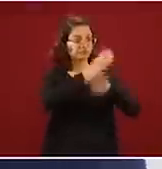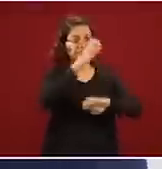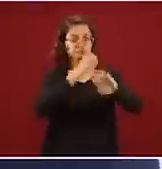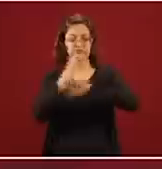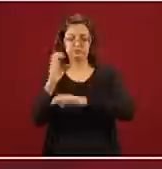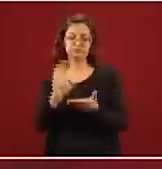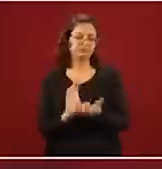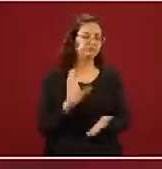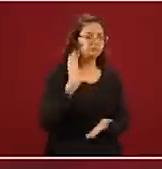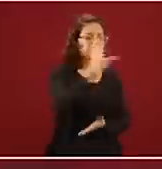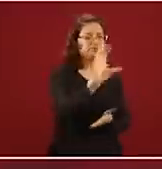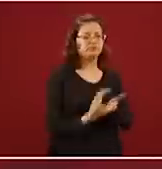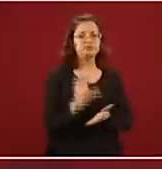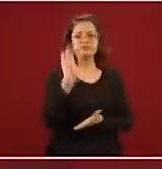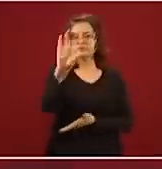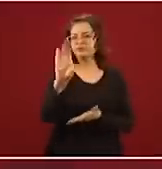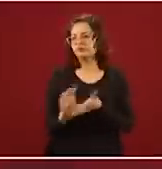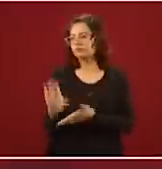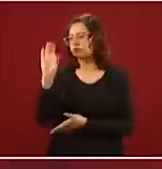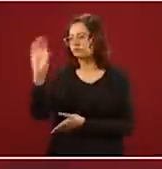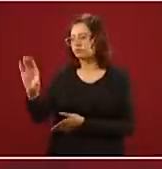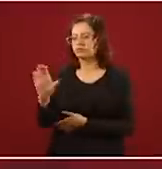y se usaban los recursos